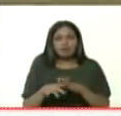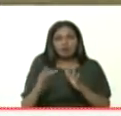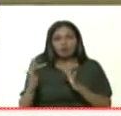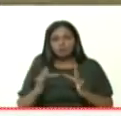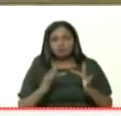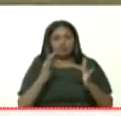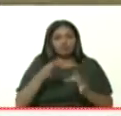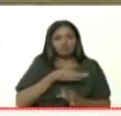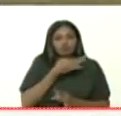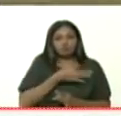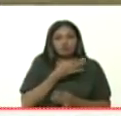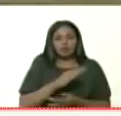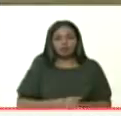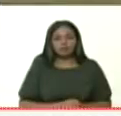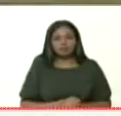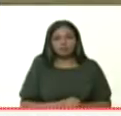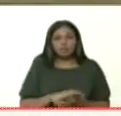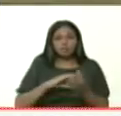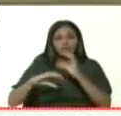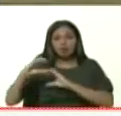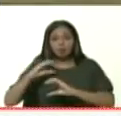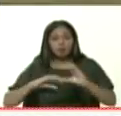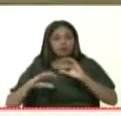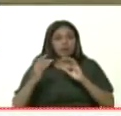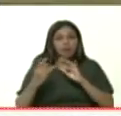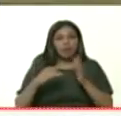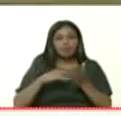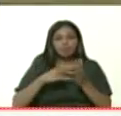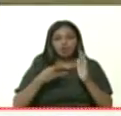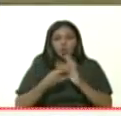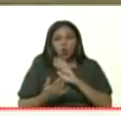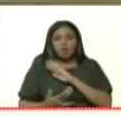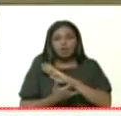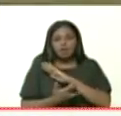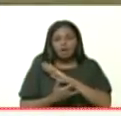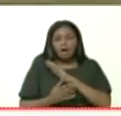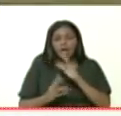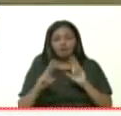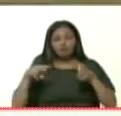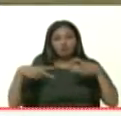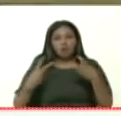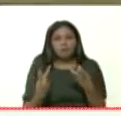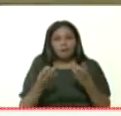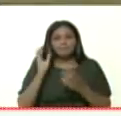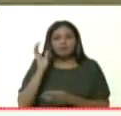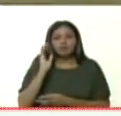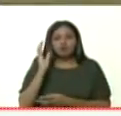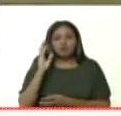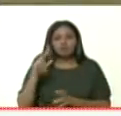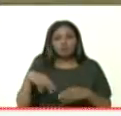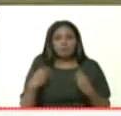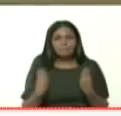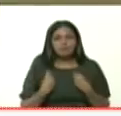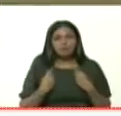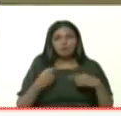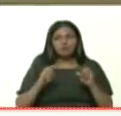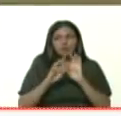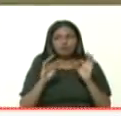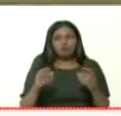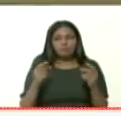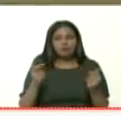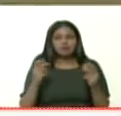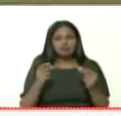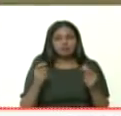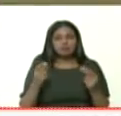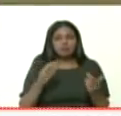redes sociales y de las comunicaciones y la tecnología moderna, para que el Congreso esté vivo, activo y